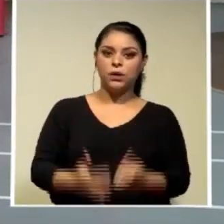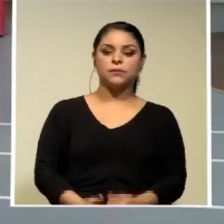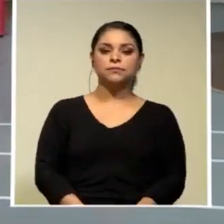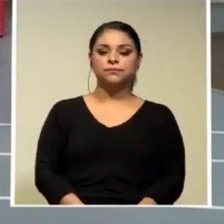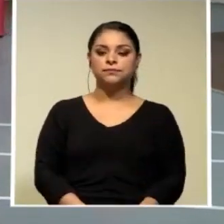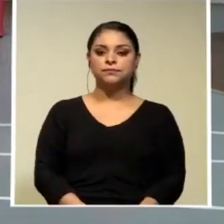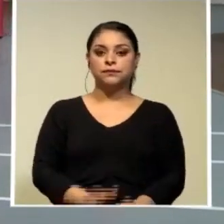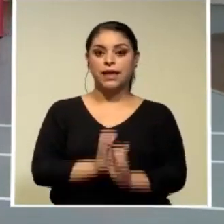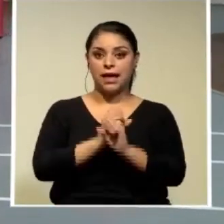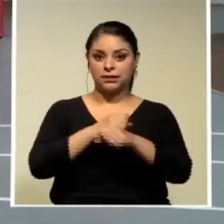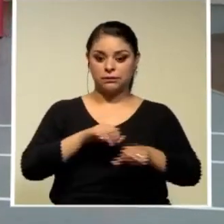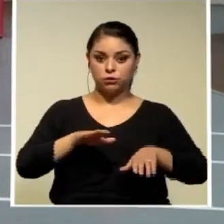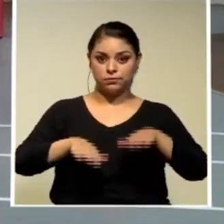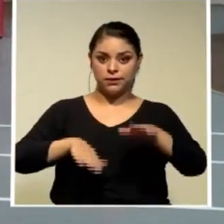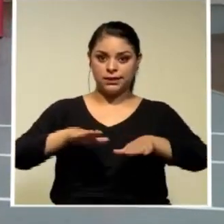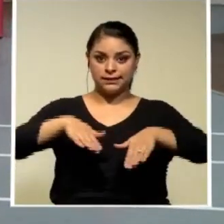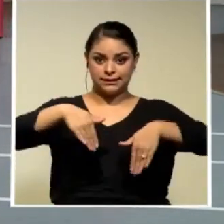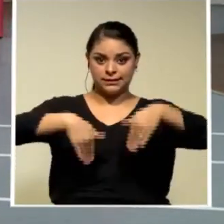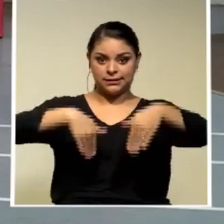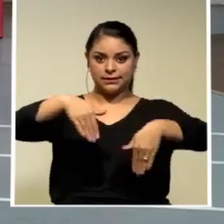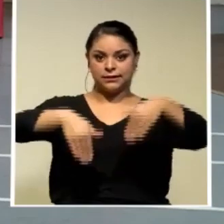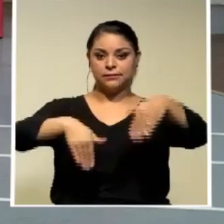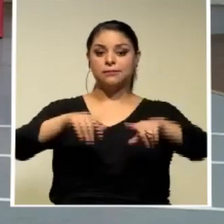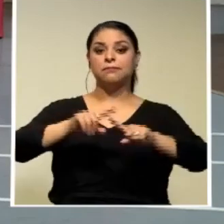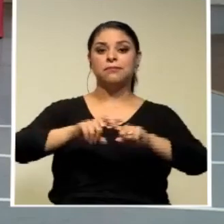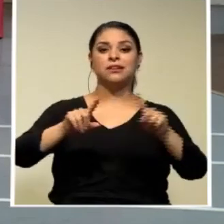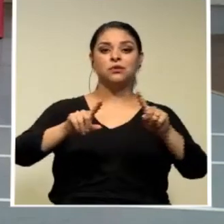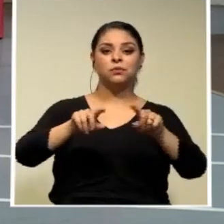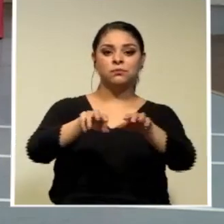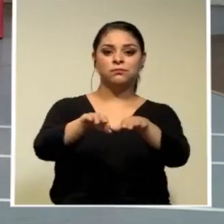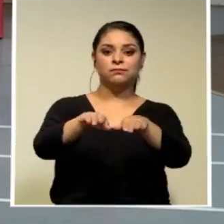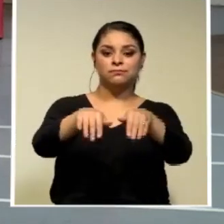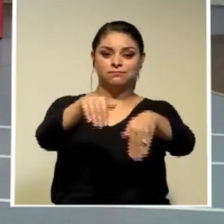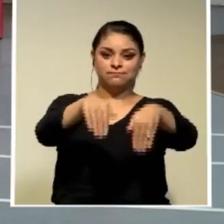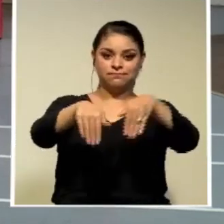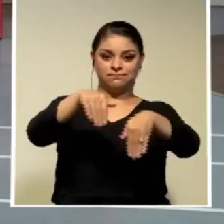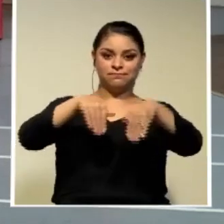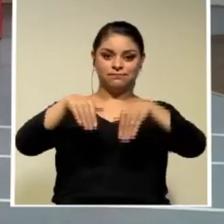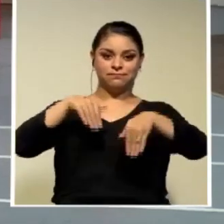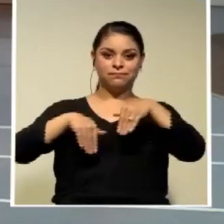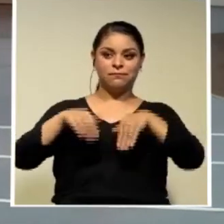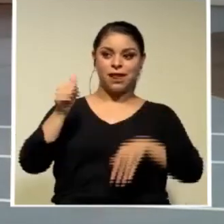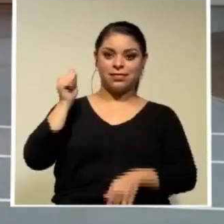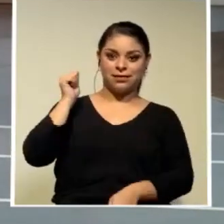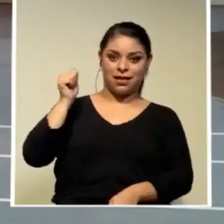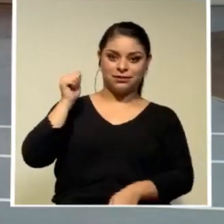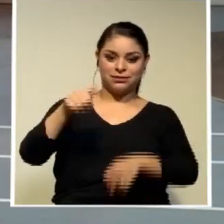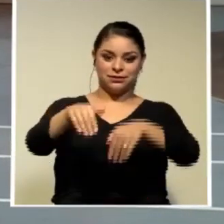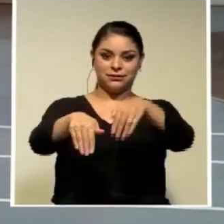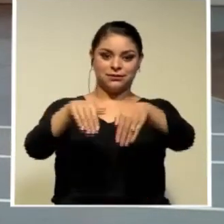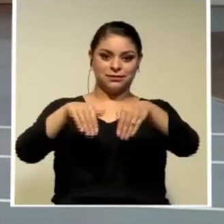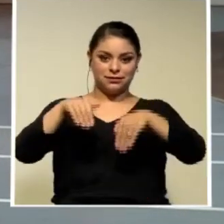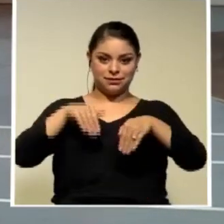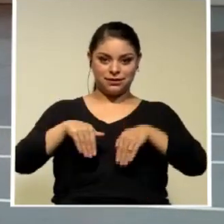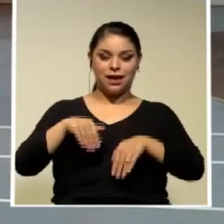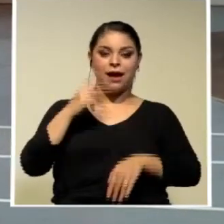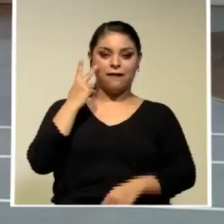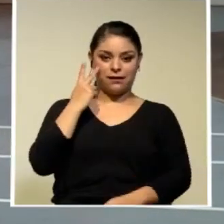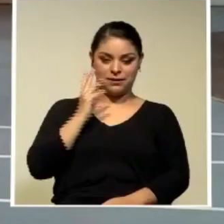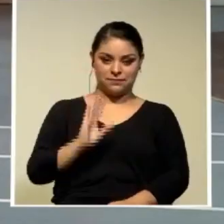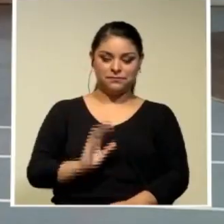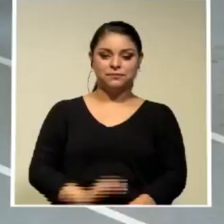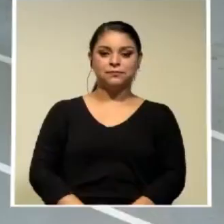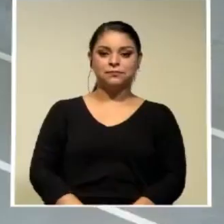estas puntillas, pero vamos a hacerlo para atrás. ¡Ay, Dios! Ese es con un grado de dificultad. Que no me salga el carril. Ok,